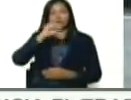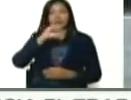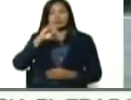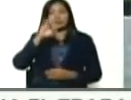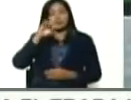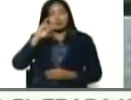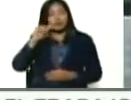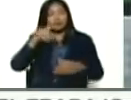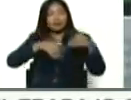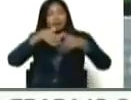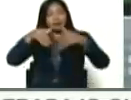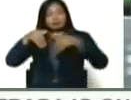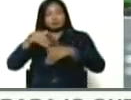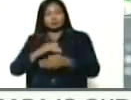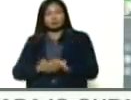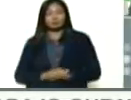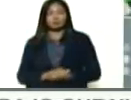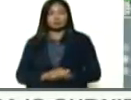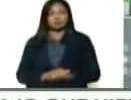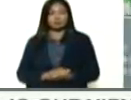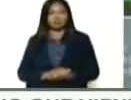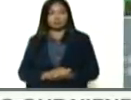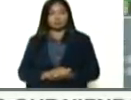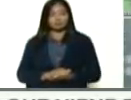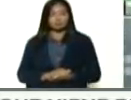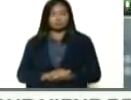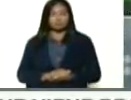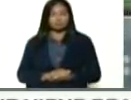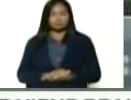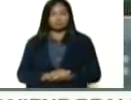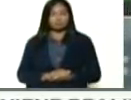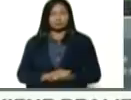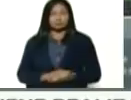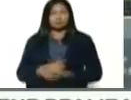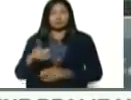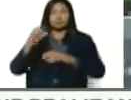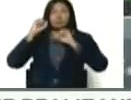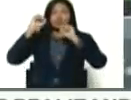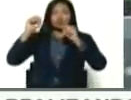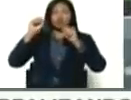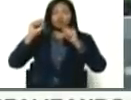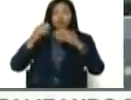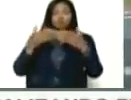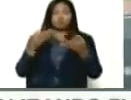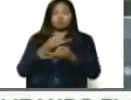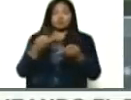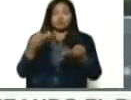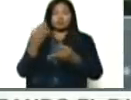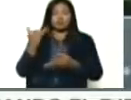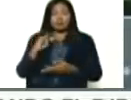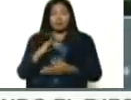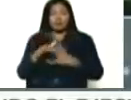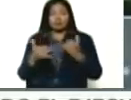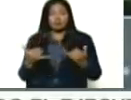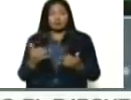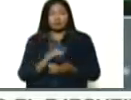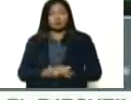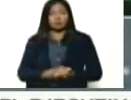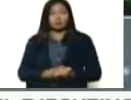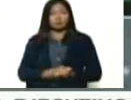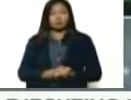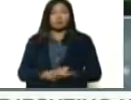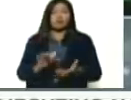elecciones y con este triunfo gigantesco del